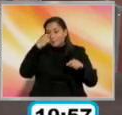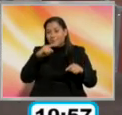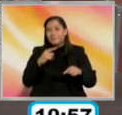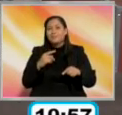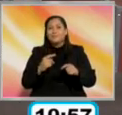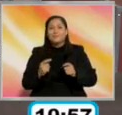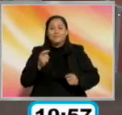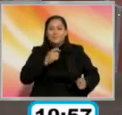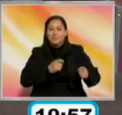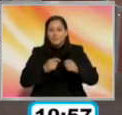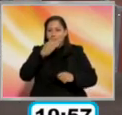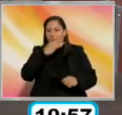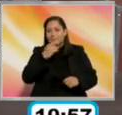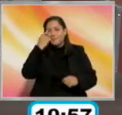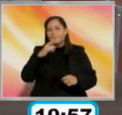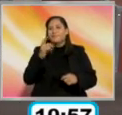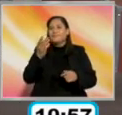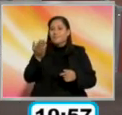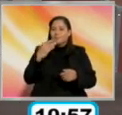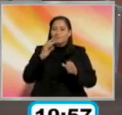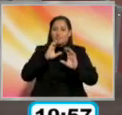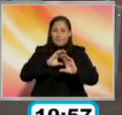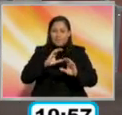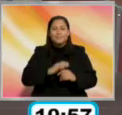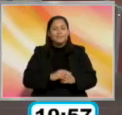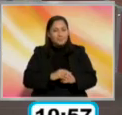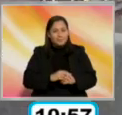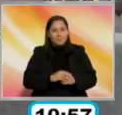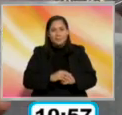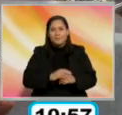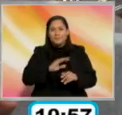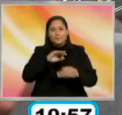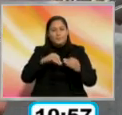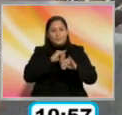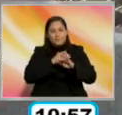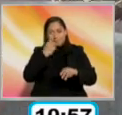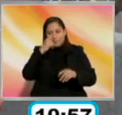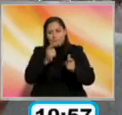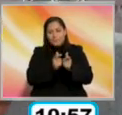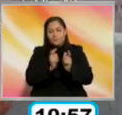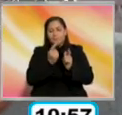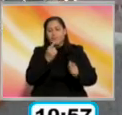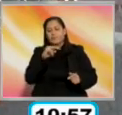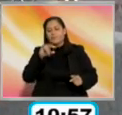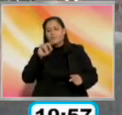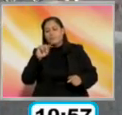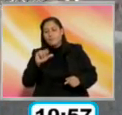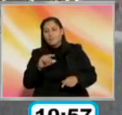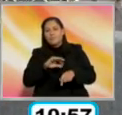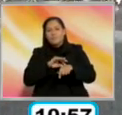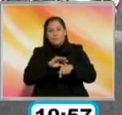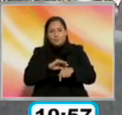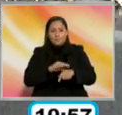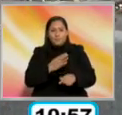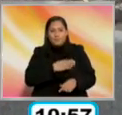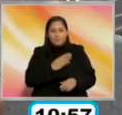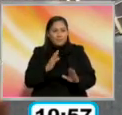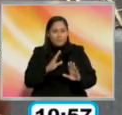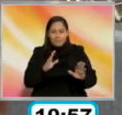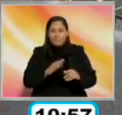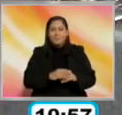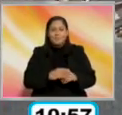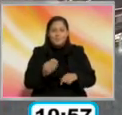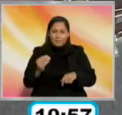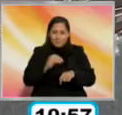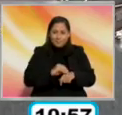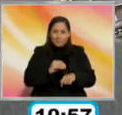la fiesta, para las contrataciones y todo. Claro que sí, vienen toda la información para Grupo Qué Nota, vienen eventos en vivo y pues bueno, ahí